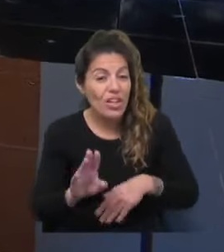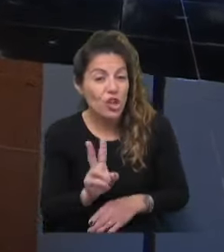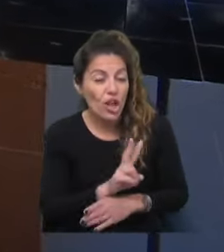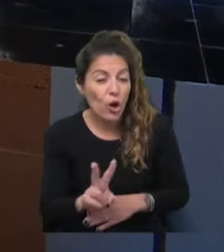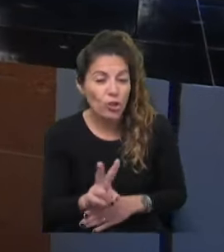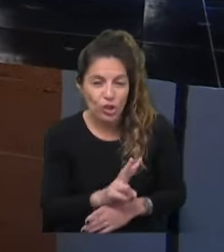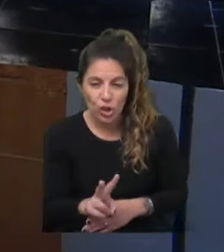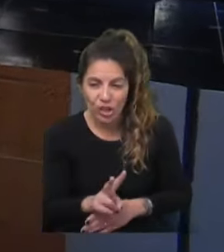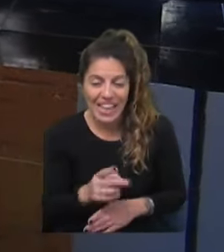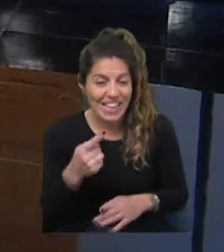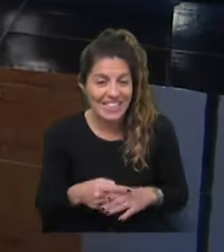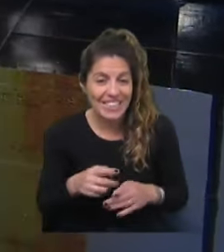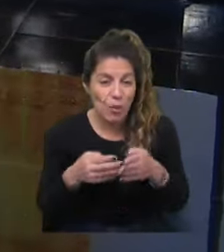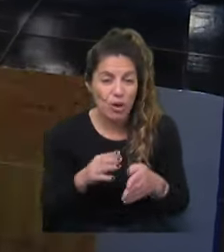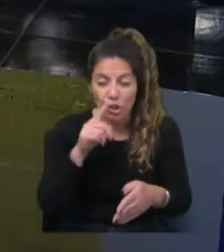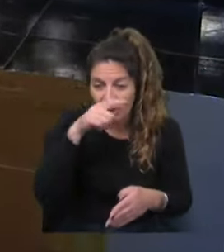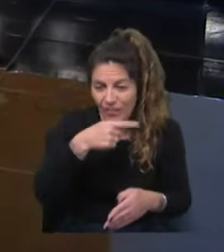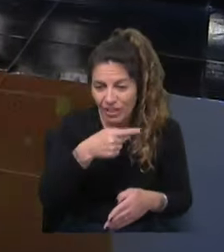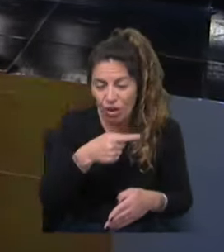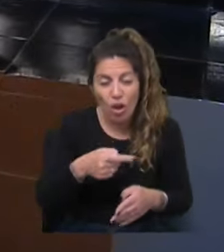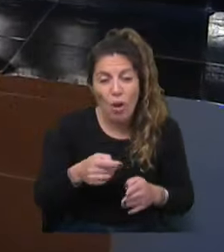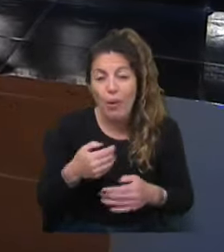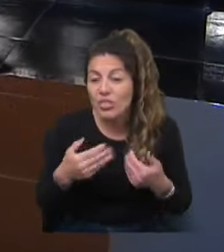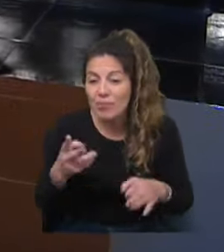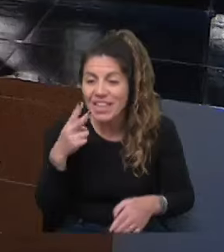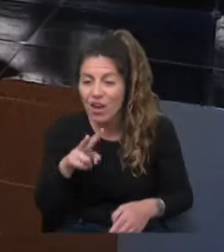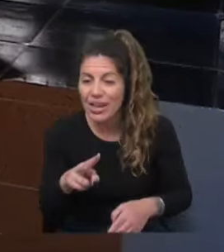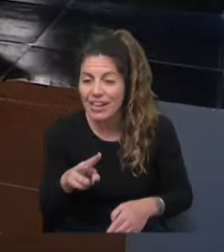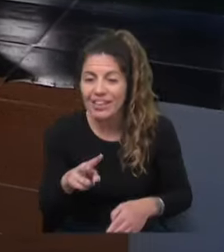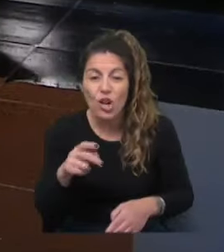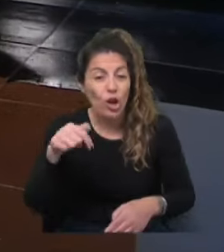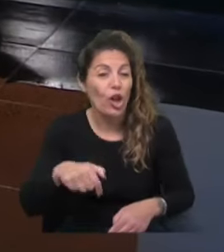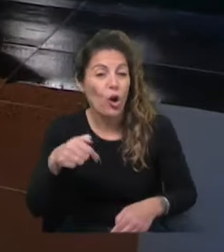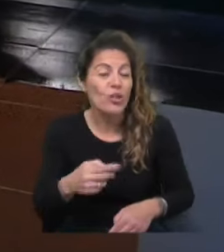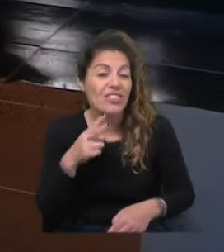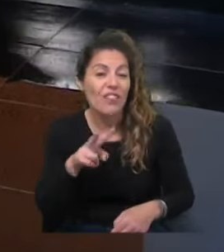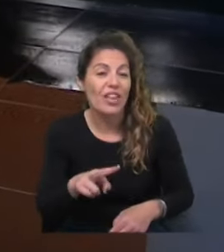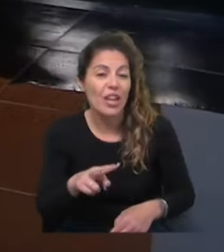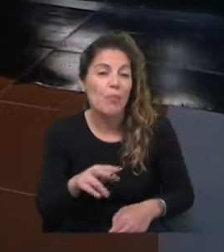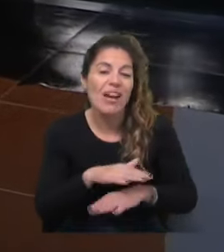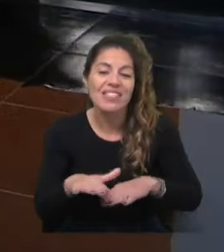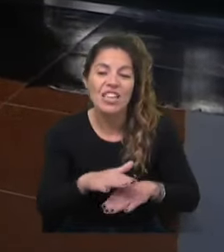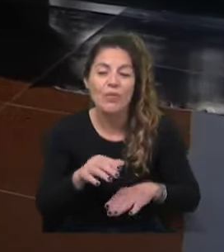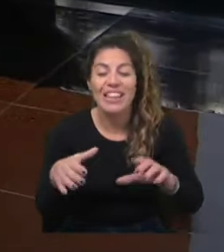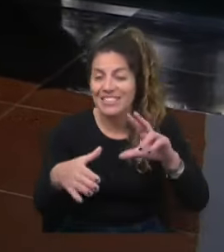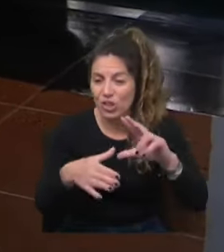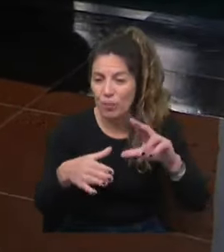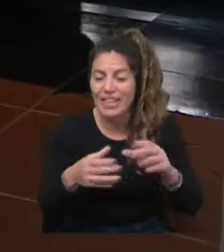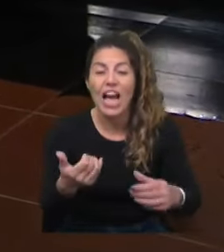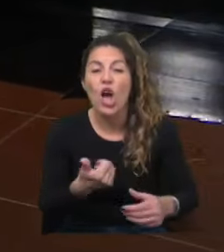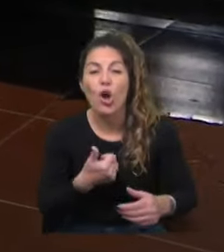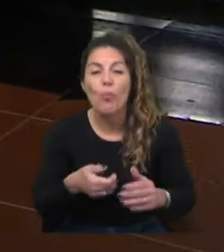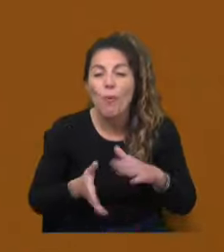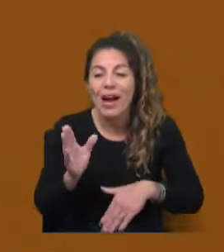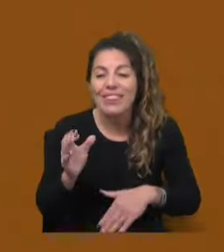controles existan en el puerto de Montevideo, vamos a empezar a ver lo que hoy en día se está viendo más a nivel de Centroamérica, de cómo envían la